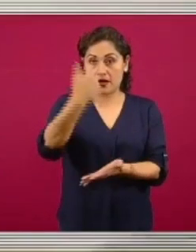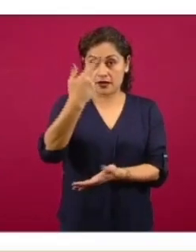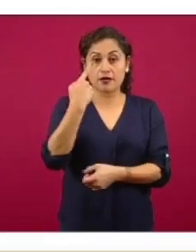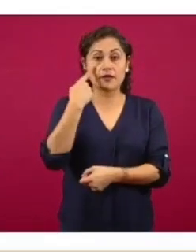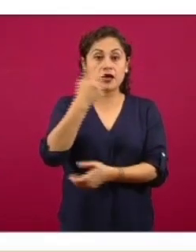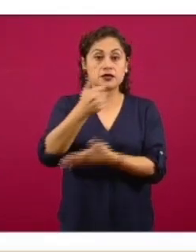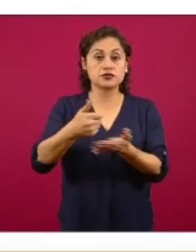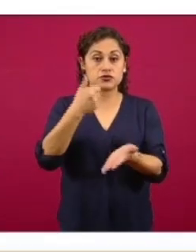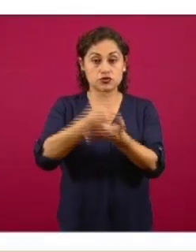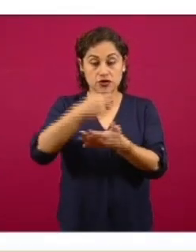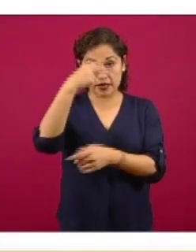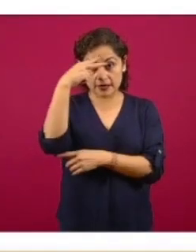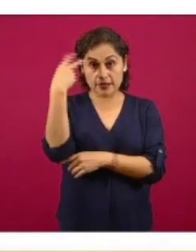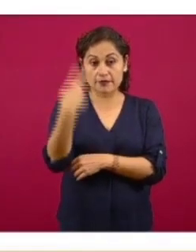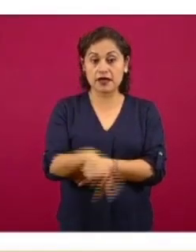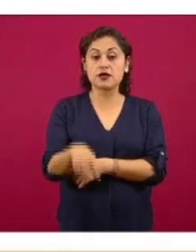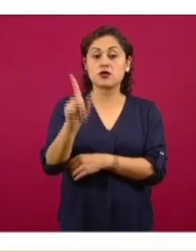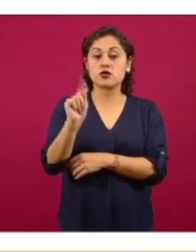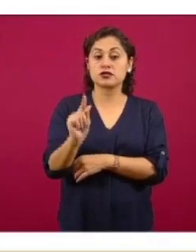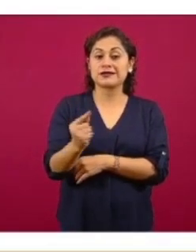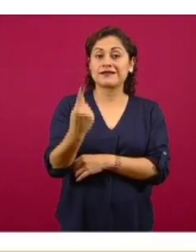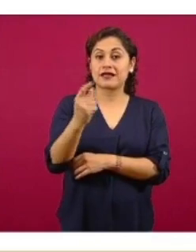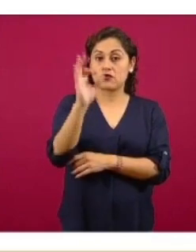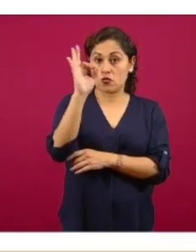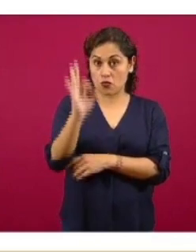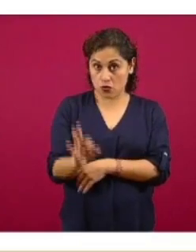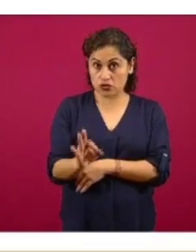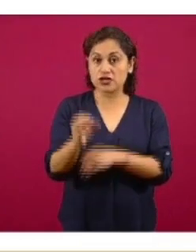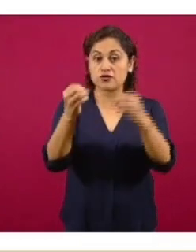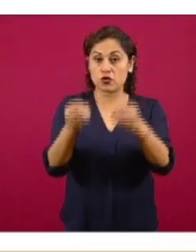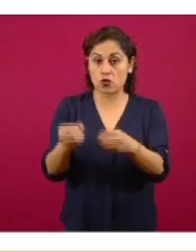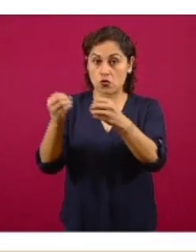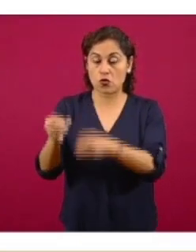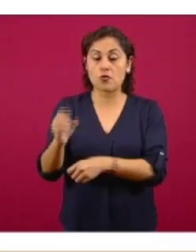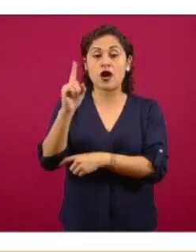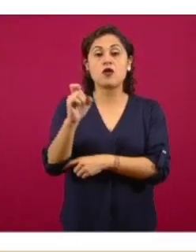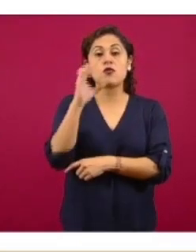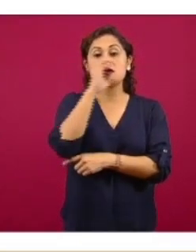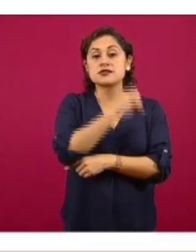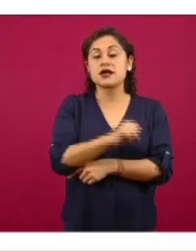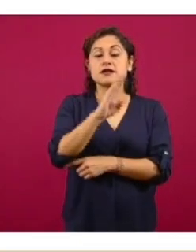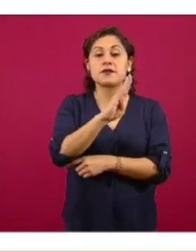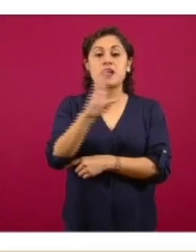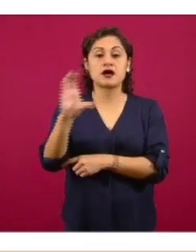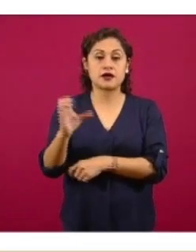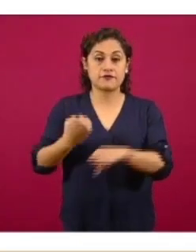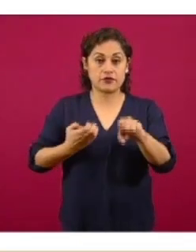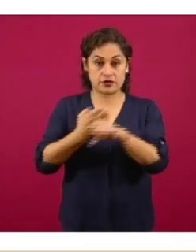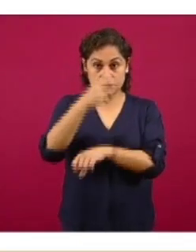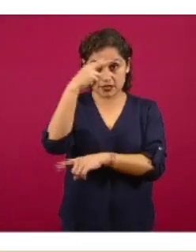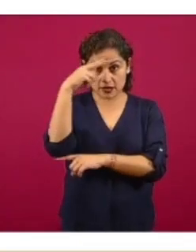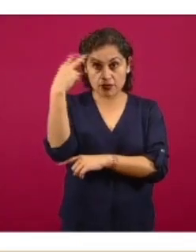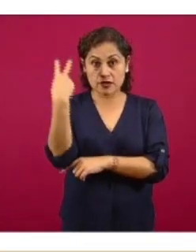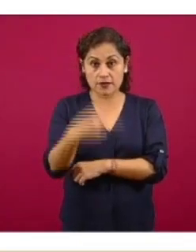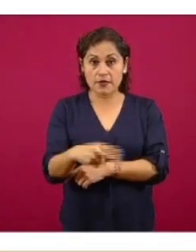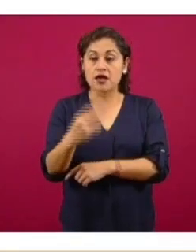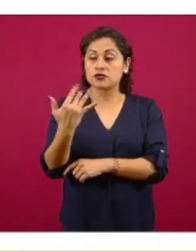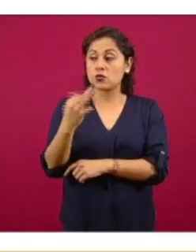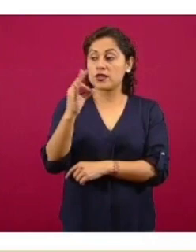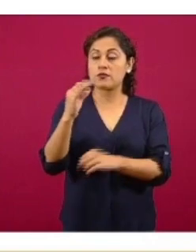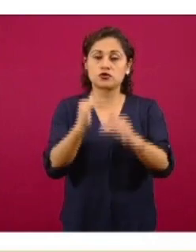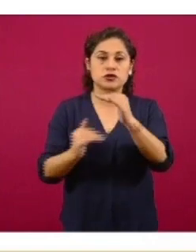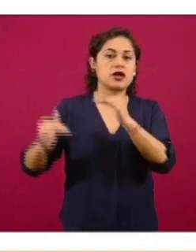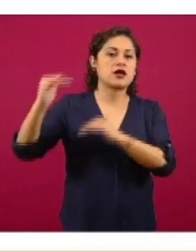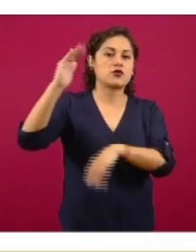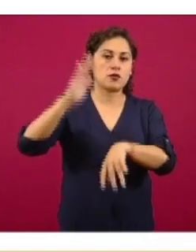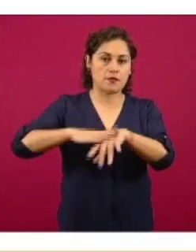México con un 71% también en una zona de alerta, Aguascalientes, Baja California, Estado de México por arriba del 50%,